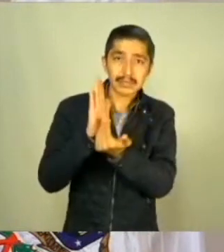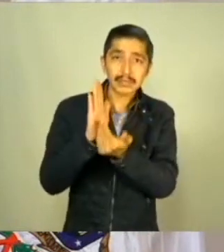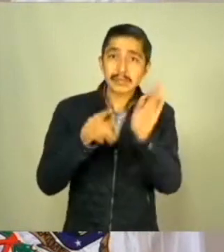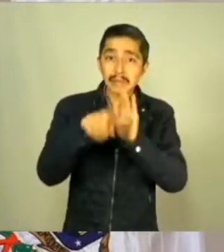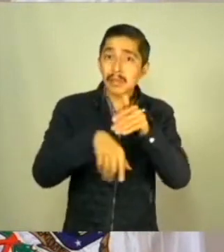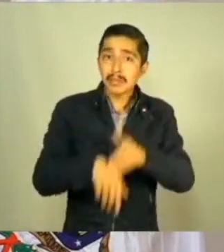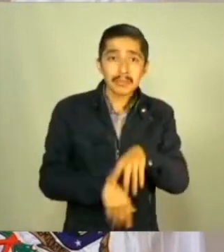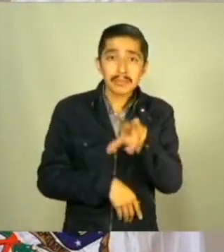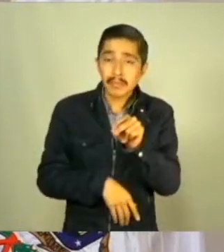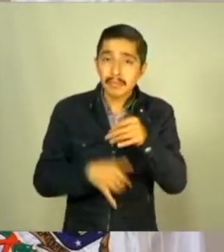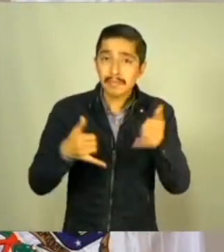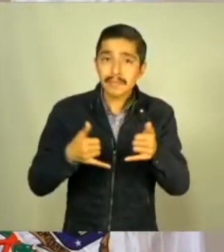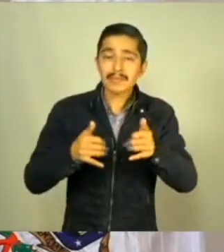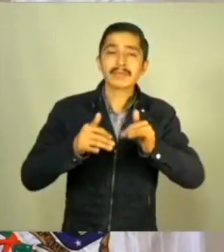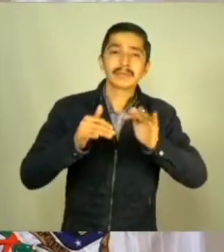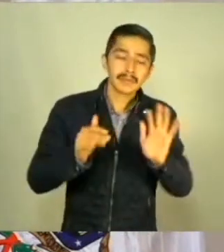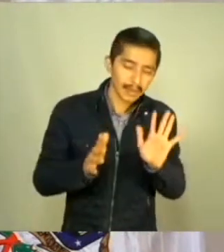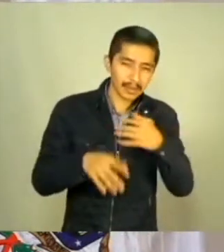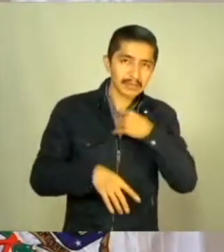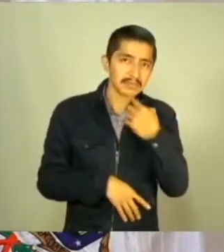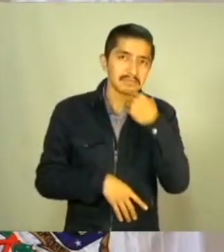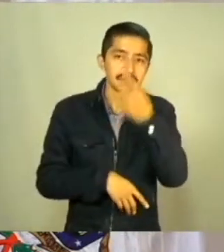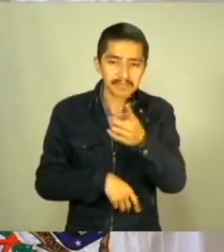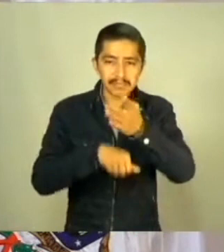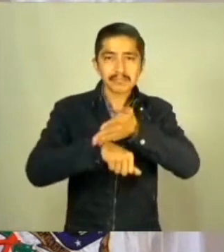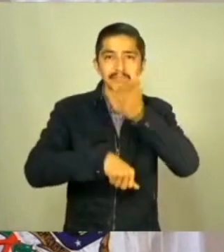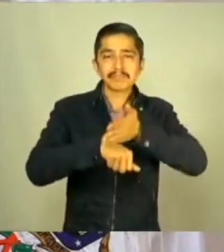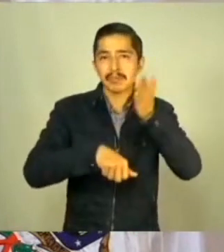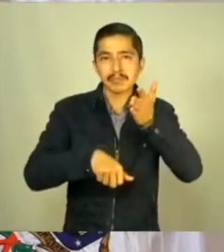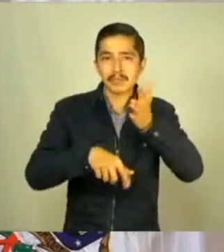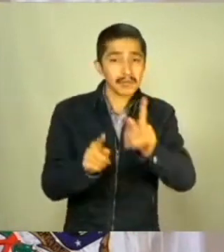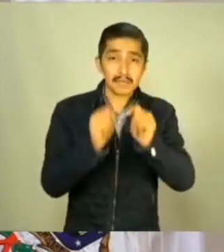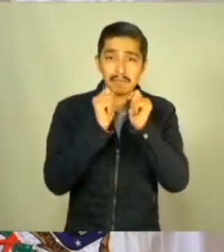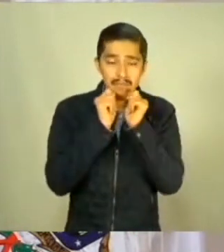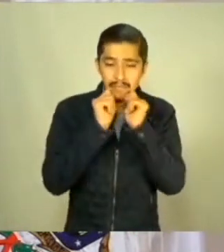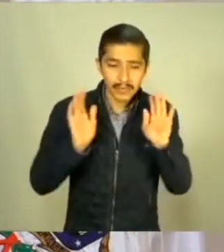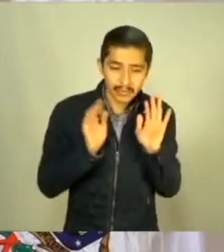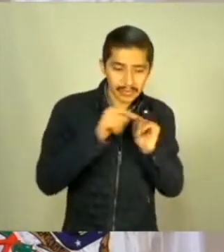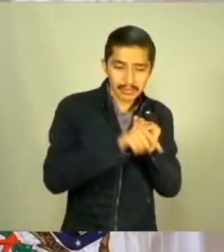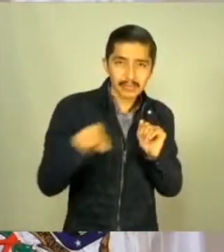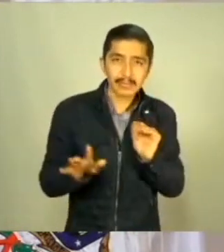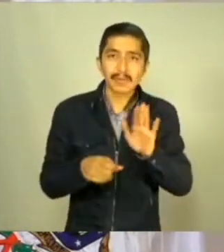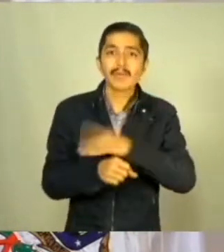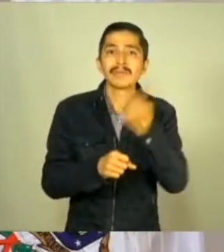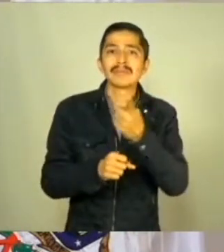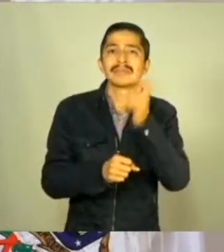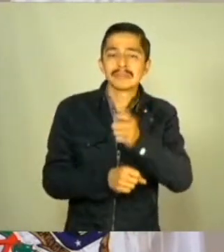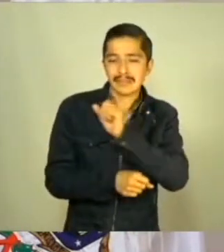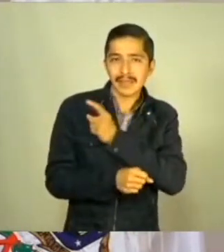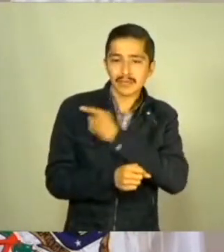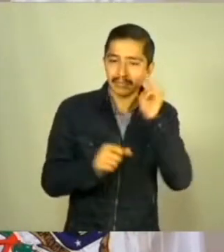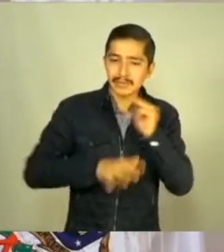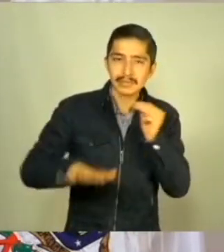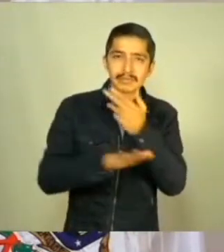aplicar las medidas con toda firmeza y sin distingo porque está de por medio la salud de las